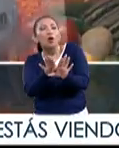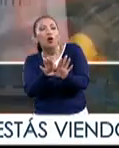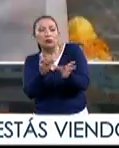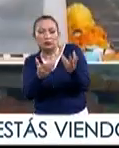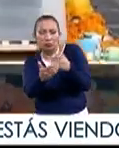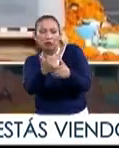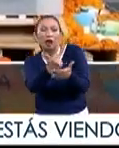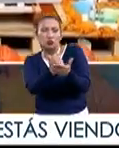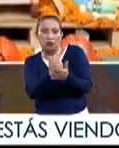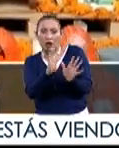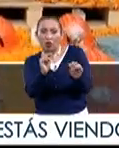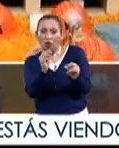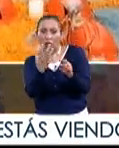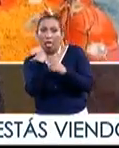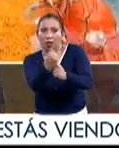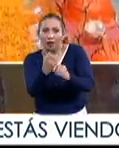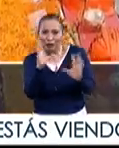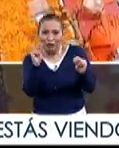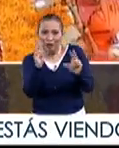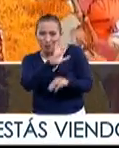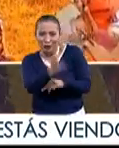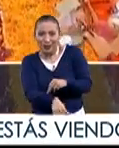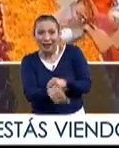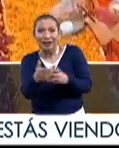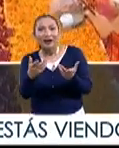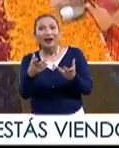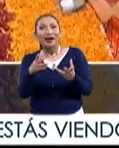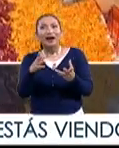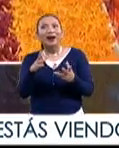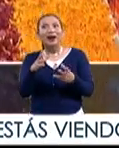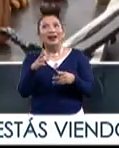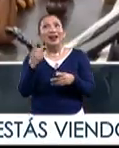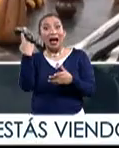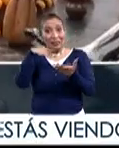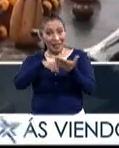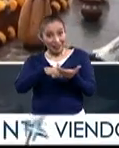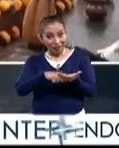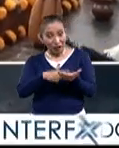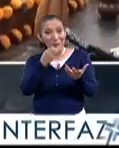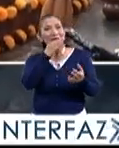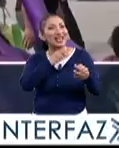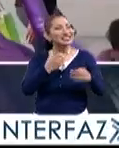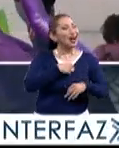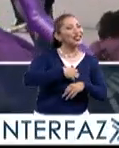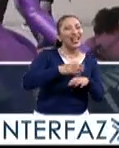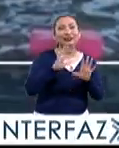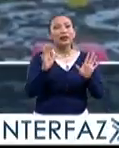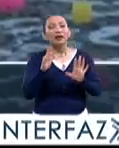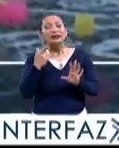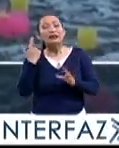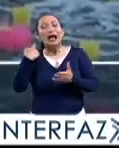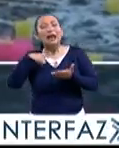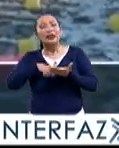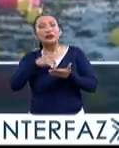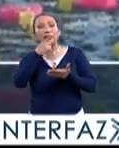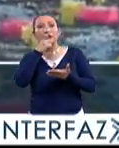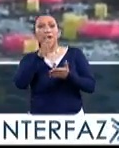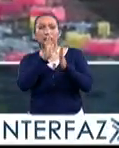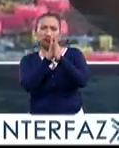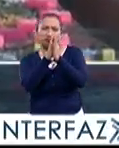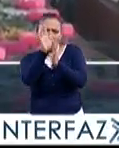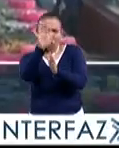la muerte, claro. No es necesariamente que la gente está que no de duelo, fiesta, claro. Sino es decirle a